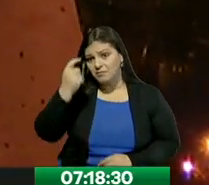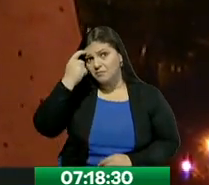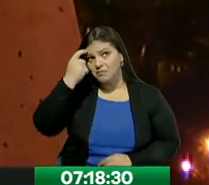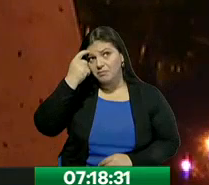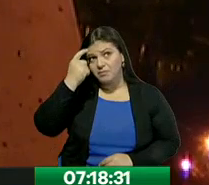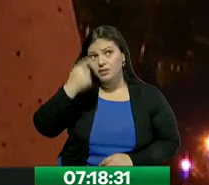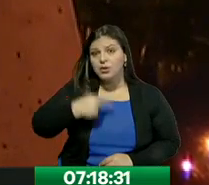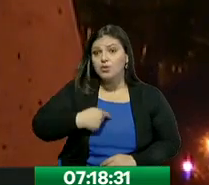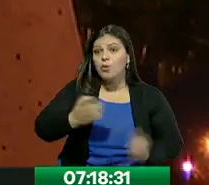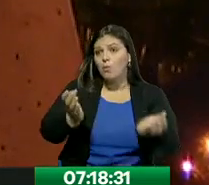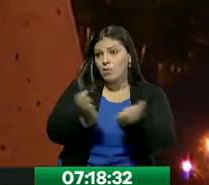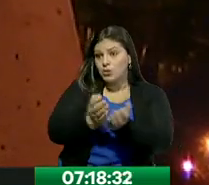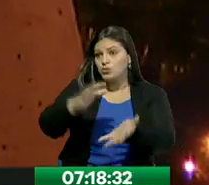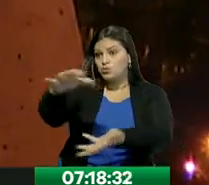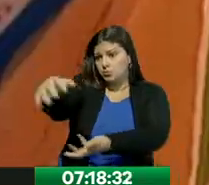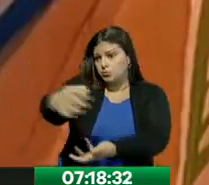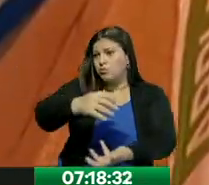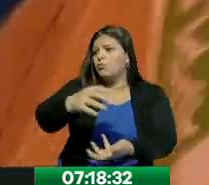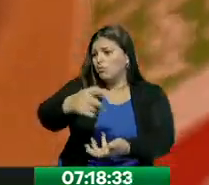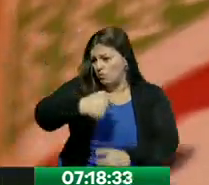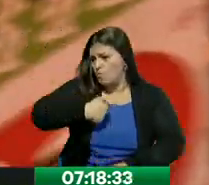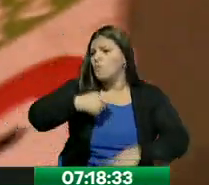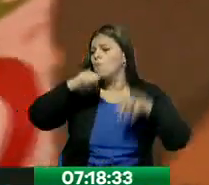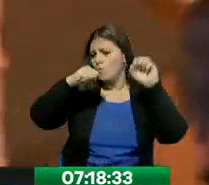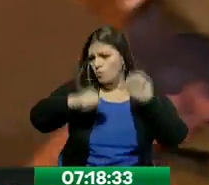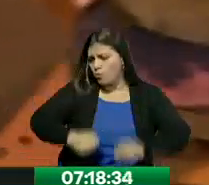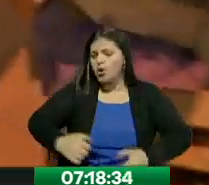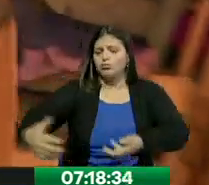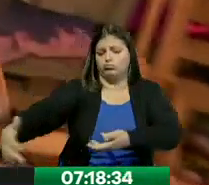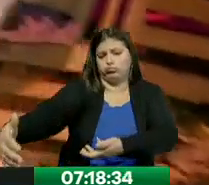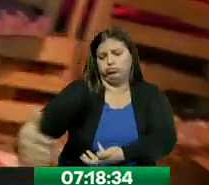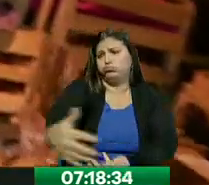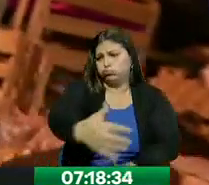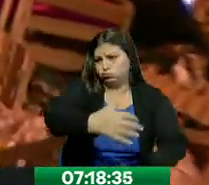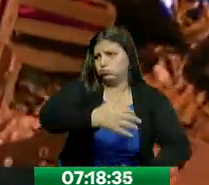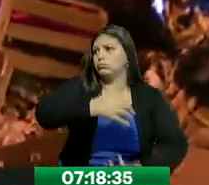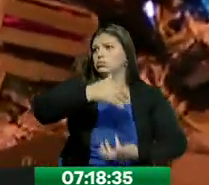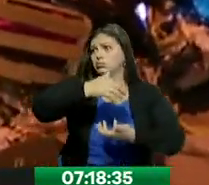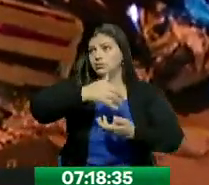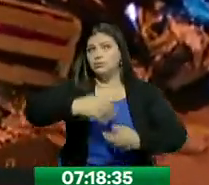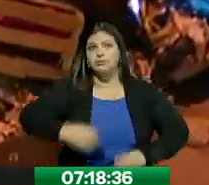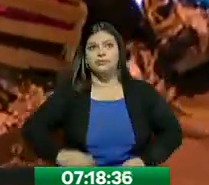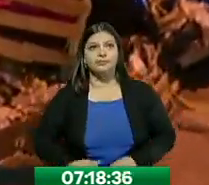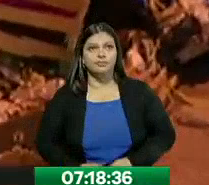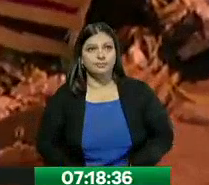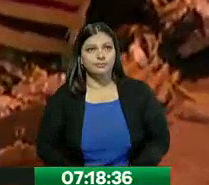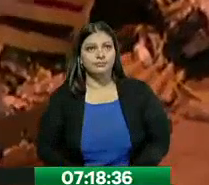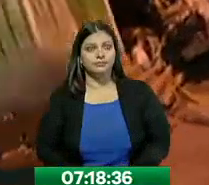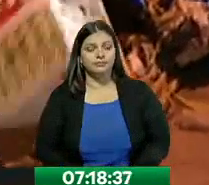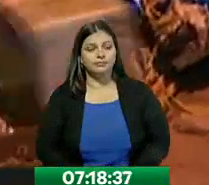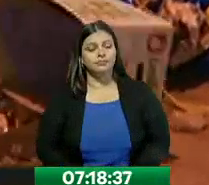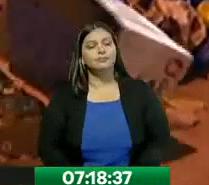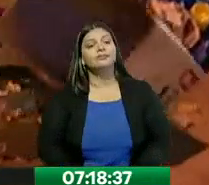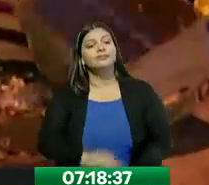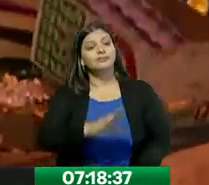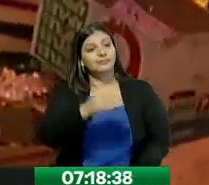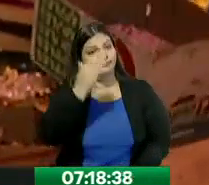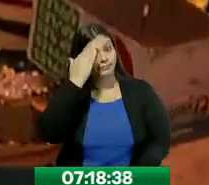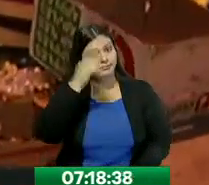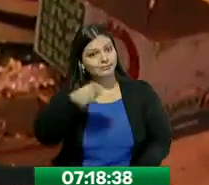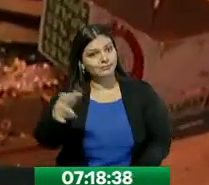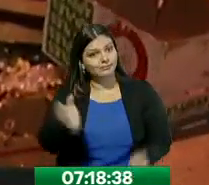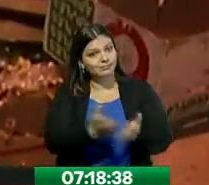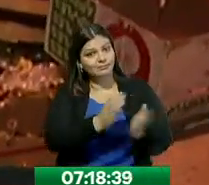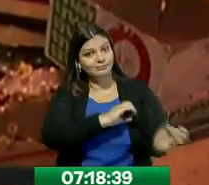me regrese a cortar toda mi basura, yo voy y recojo toda mi basura. Pero trate de dejarle algún lugar donde se acorde, claro, porque ahí en la vía pública no es saludable a